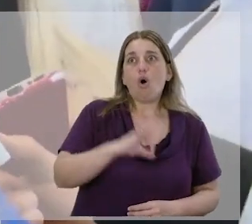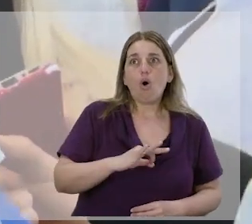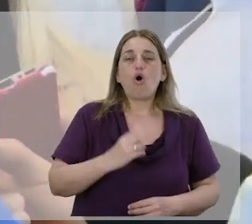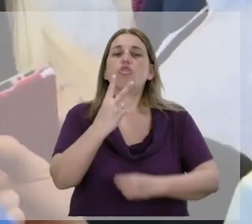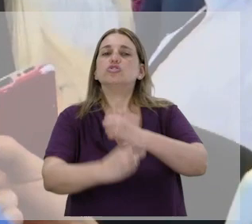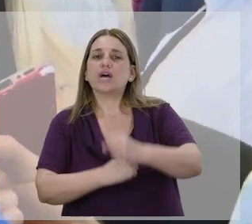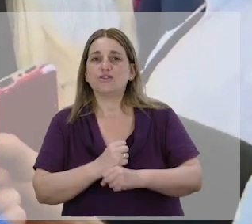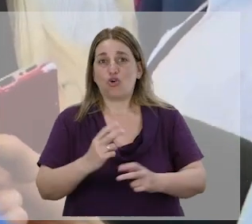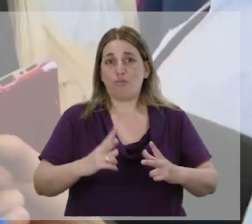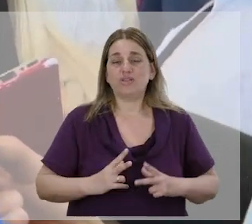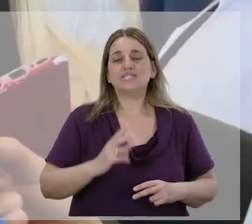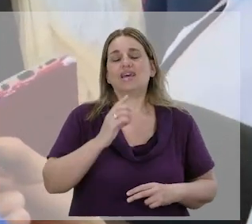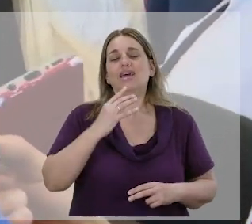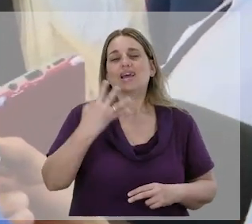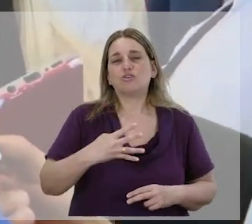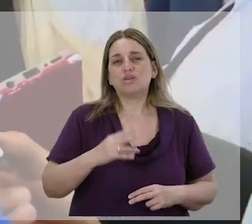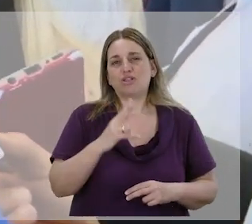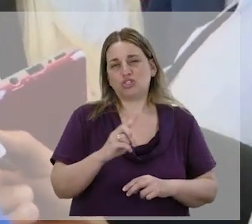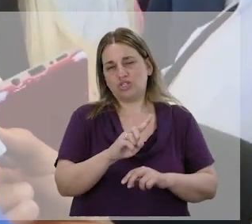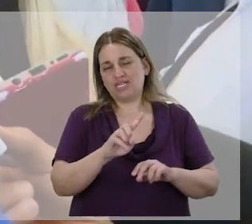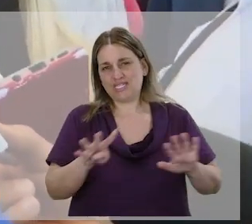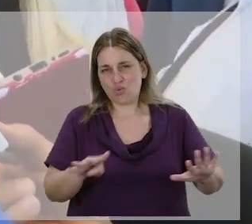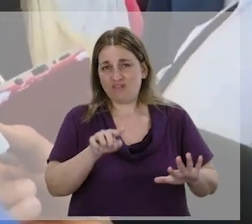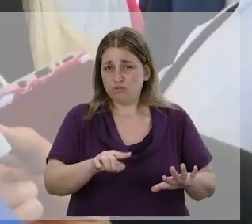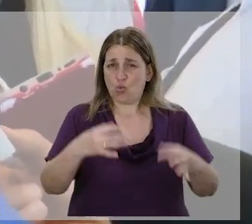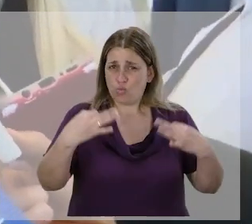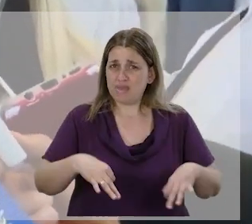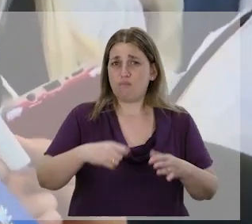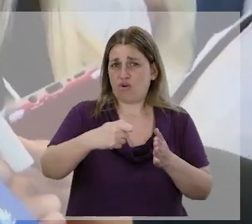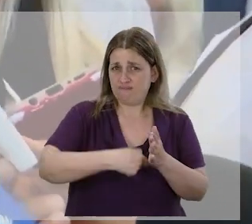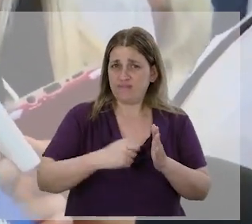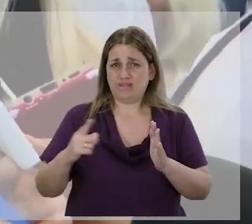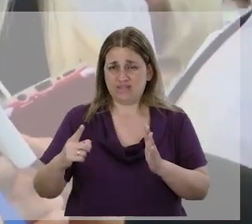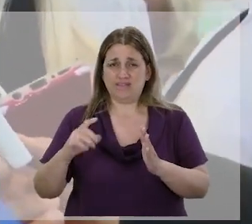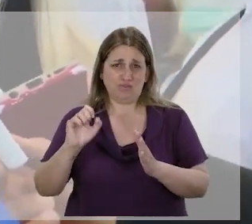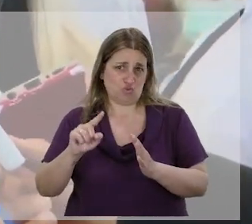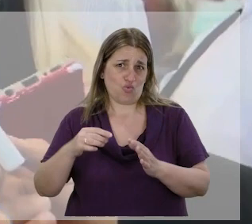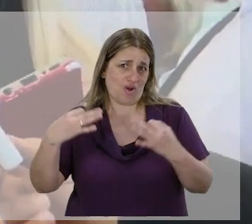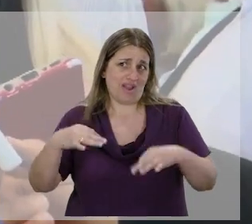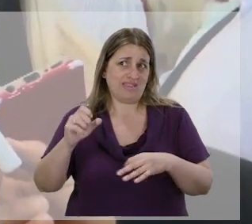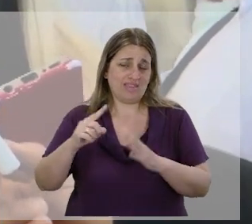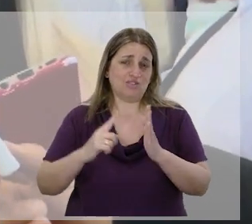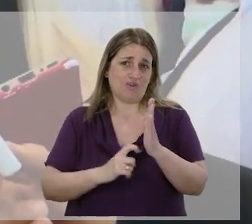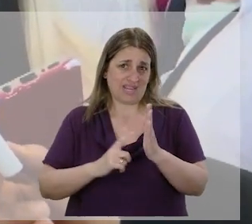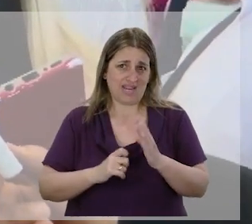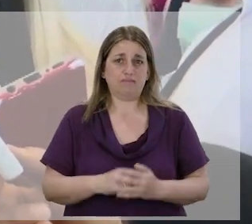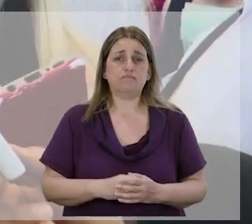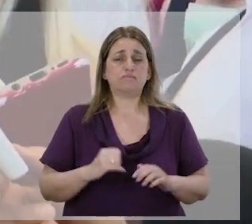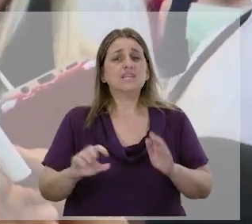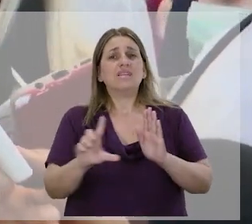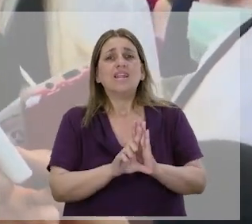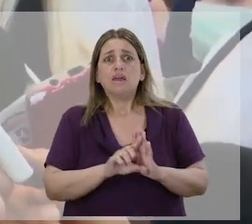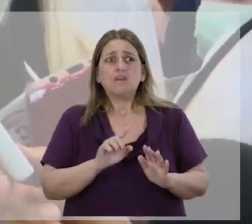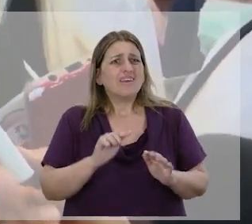quedarse un año. O un año con opción a dos, como dice la 14.219, que es una ley hipergarantista, que sigue vivita